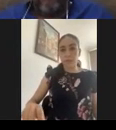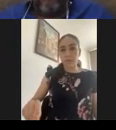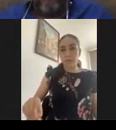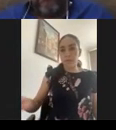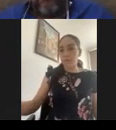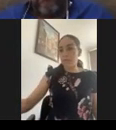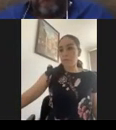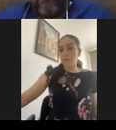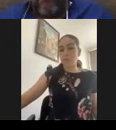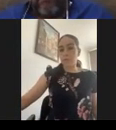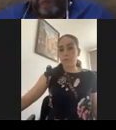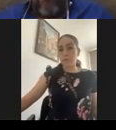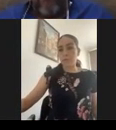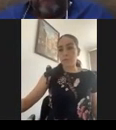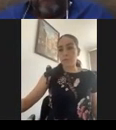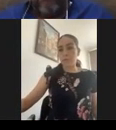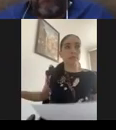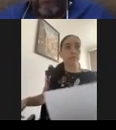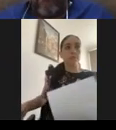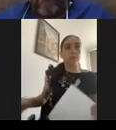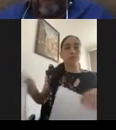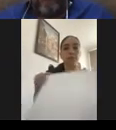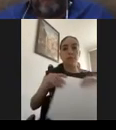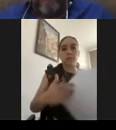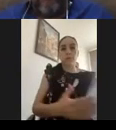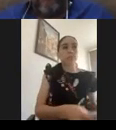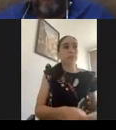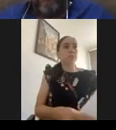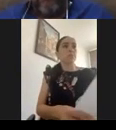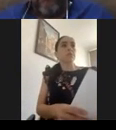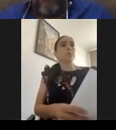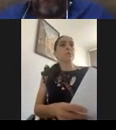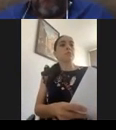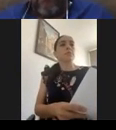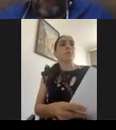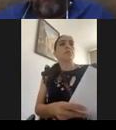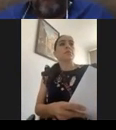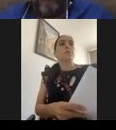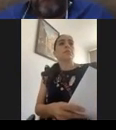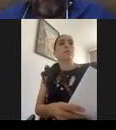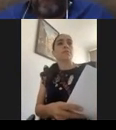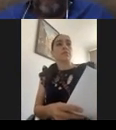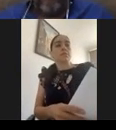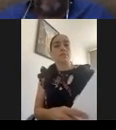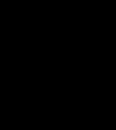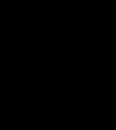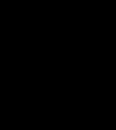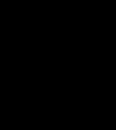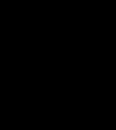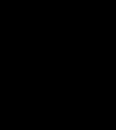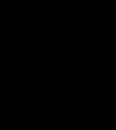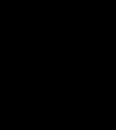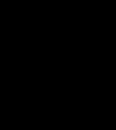alguien de los regidores quisiera tomar la palabra, alguna pregunta, con todo el gusto del mundo para respondérselas.